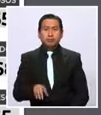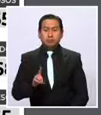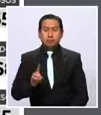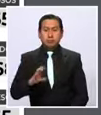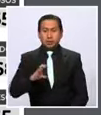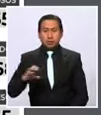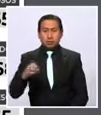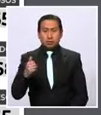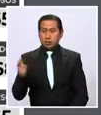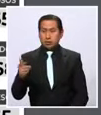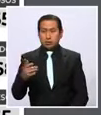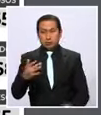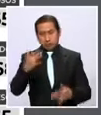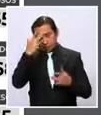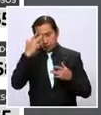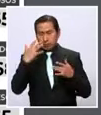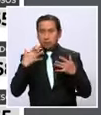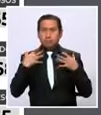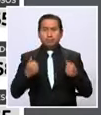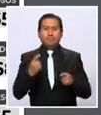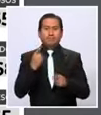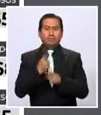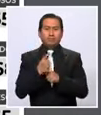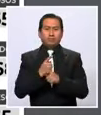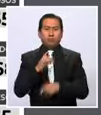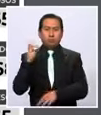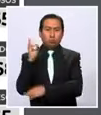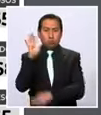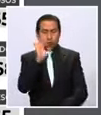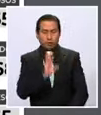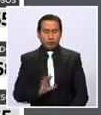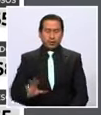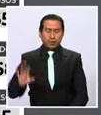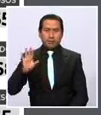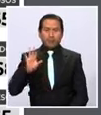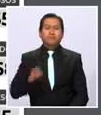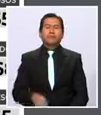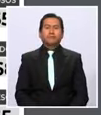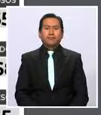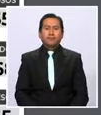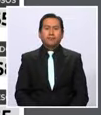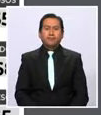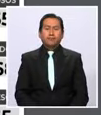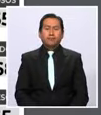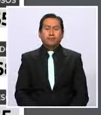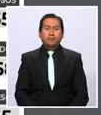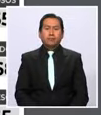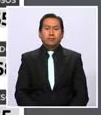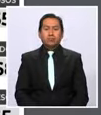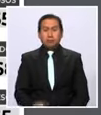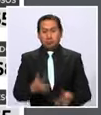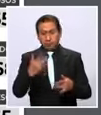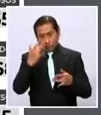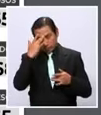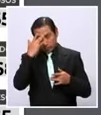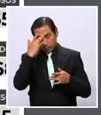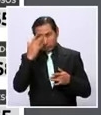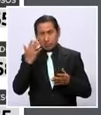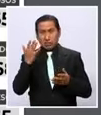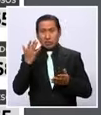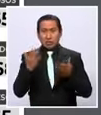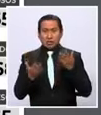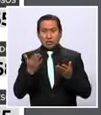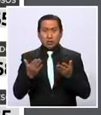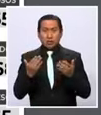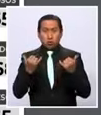pacientes recuperados en todo el territorio los casos sospechosos suman